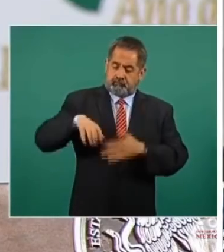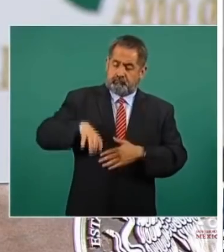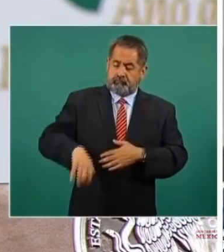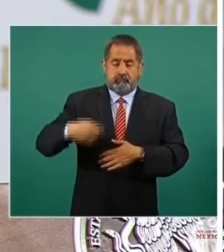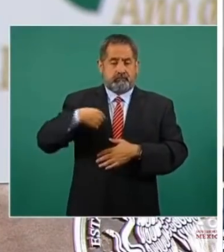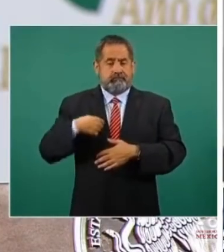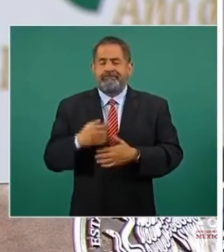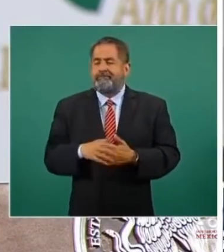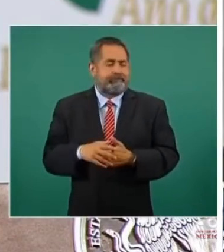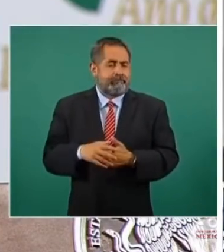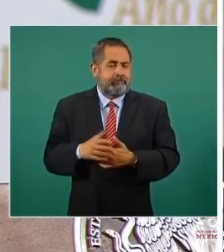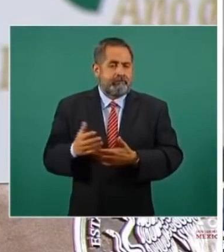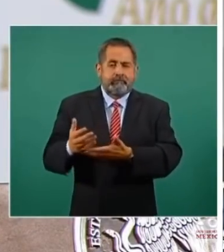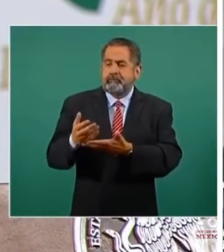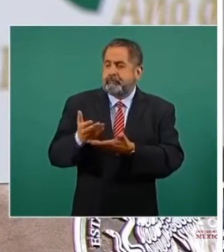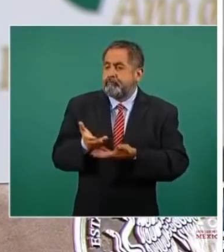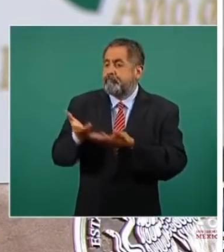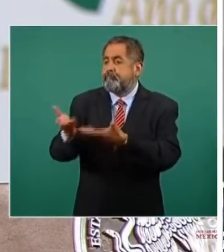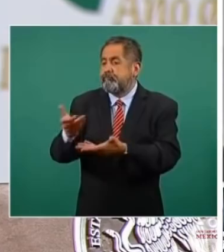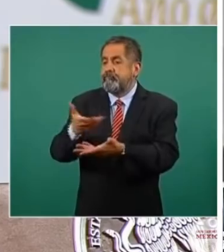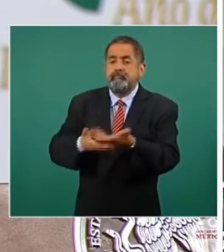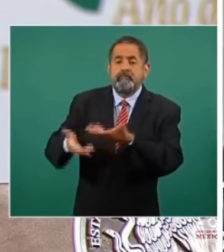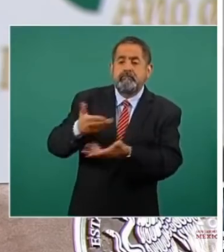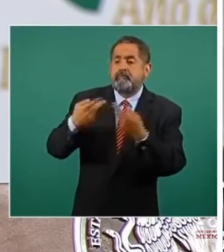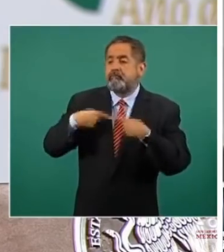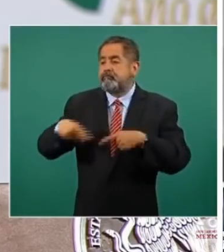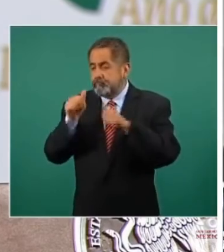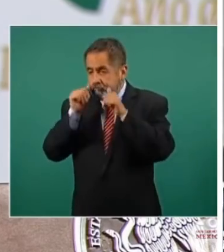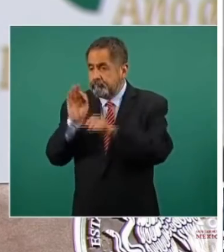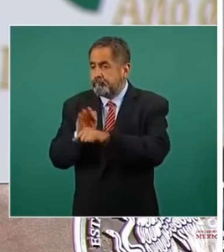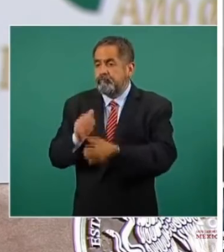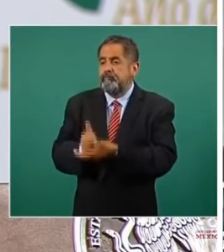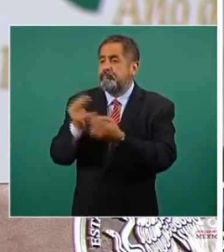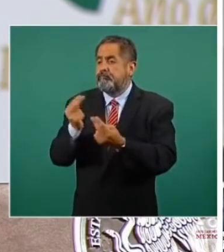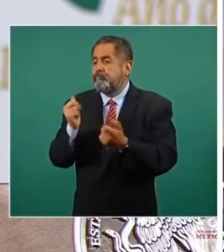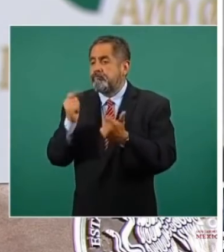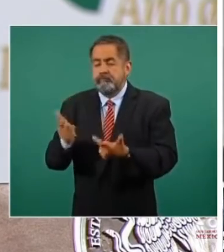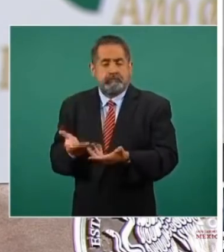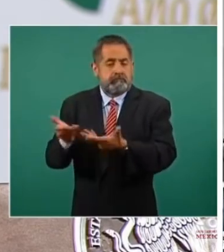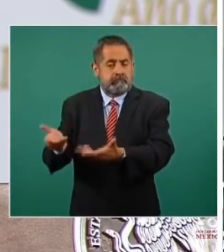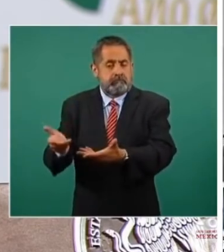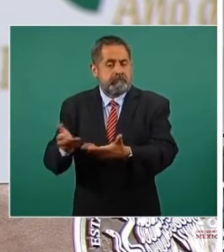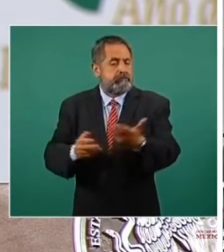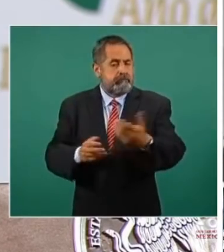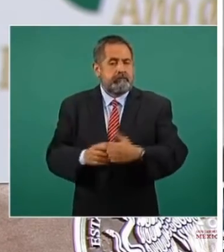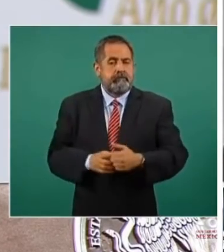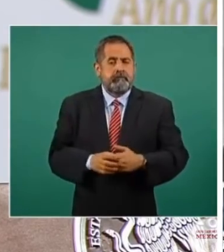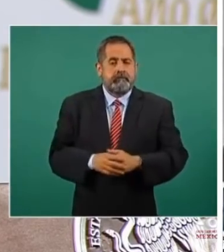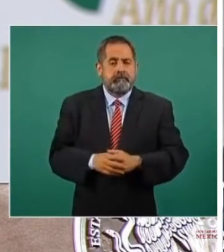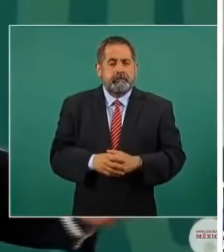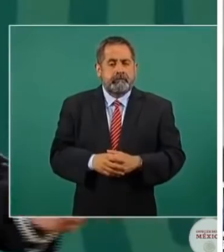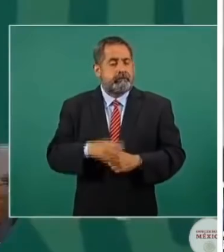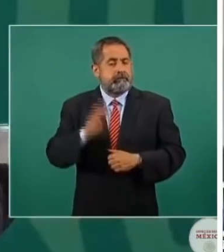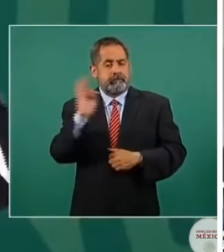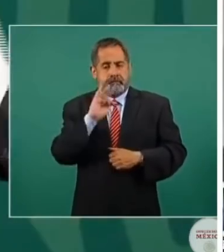de escasos recursos también, los discapacitados, los jóvenes construyendo el